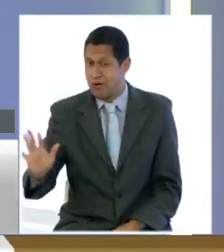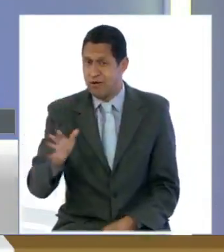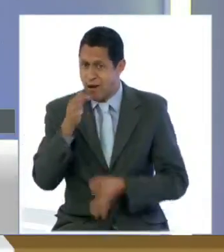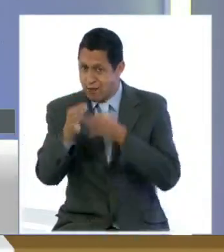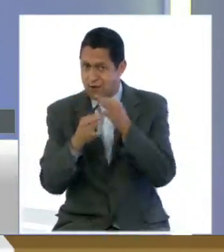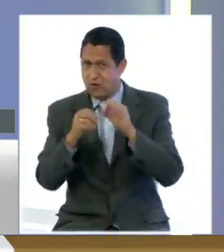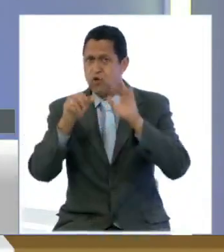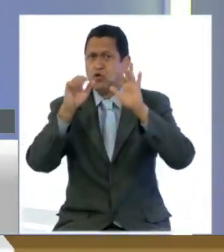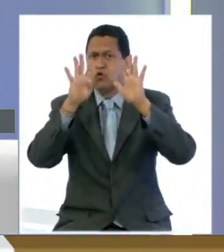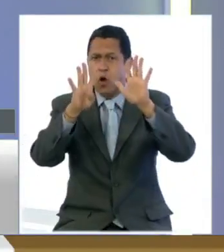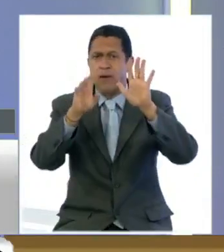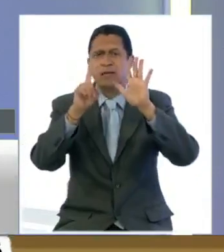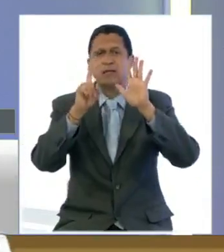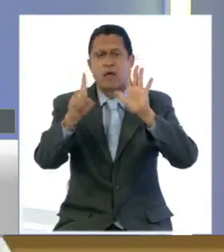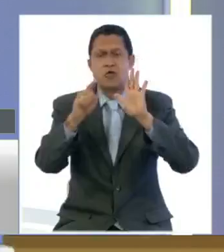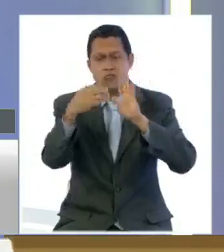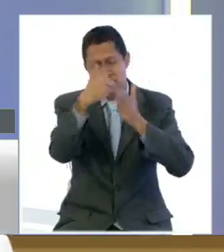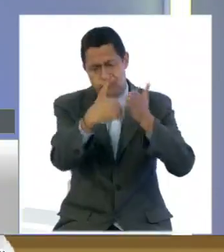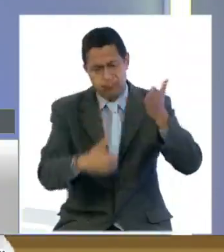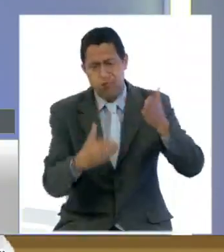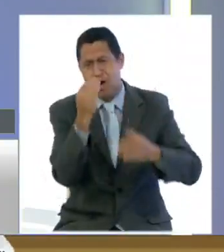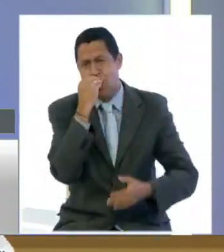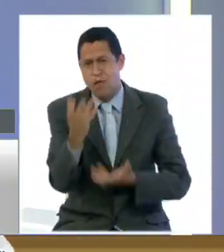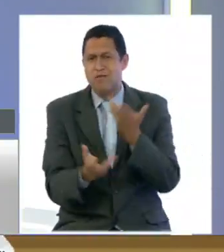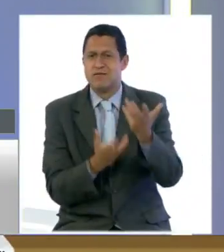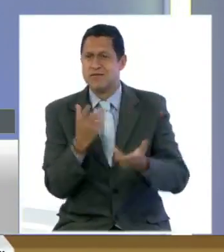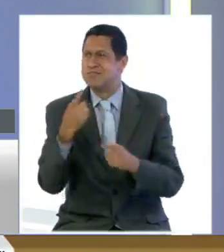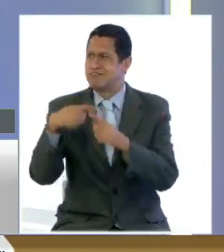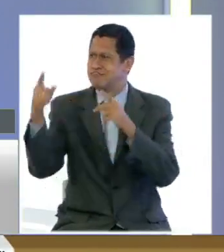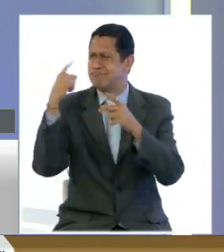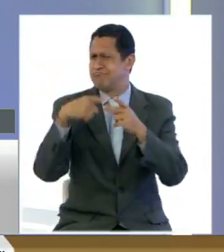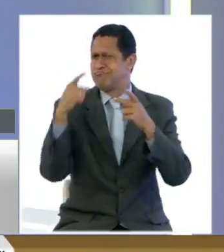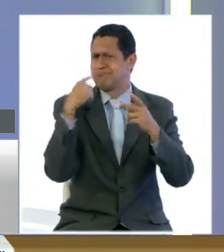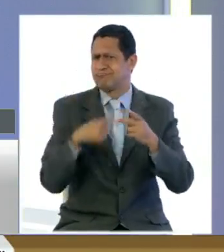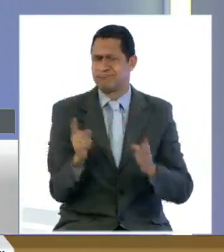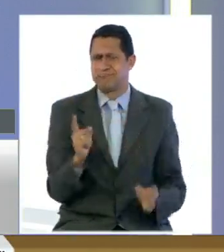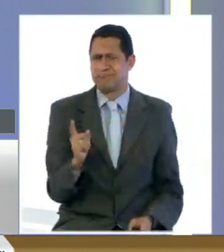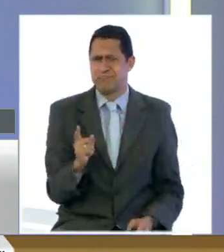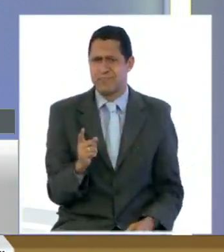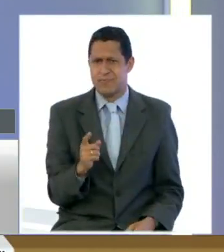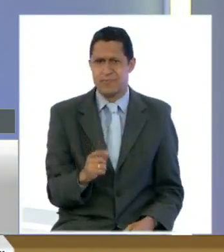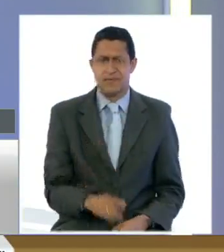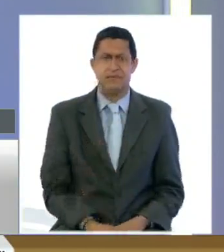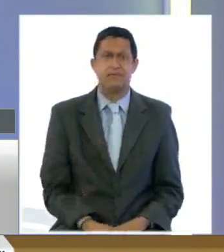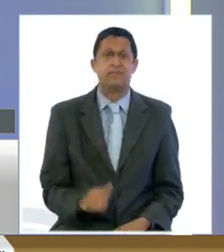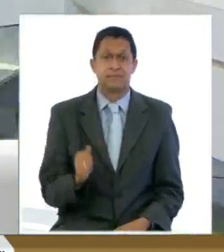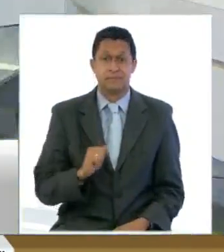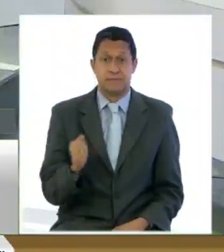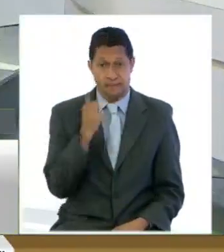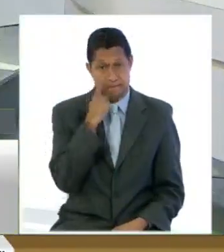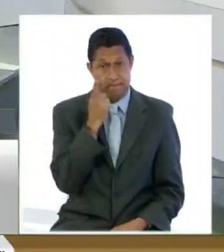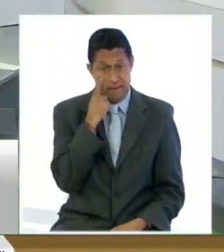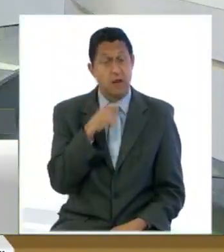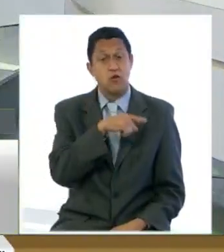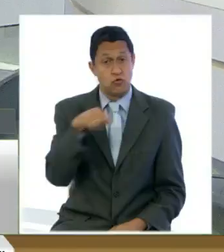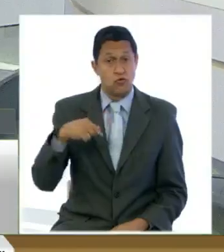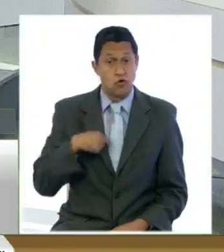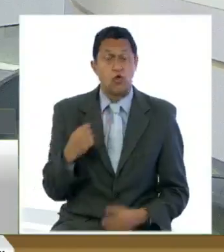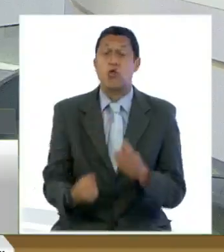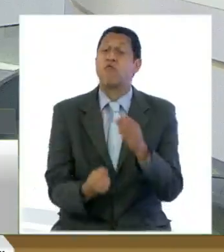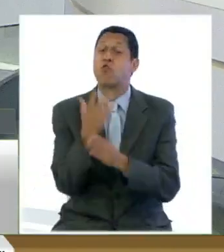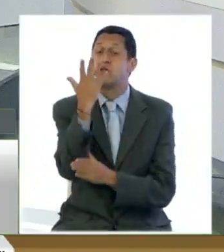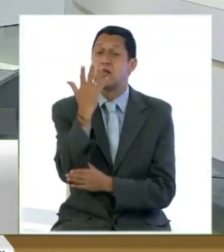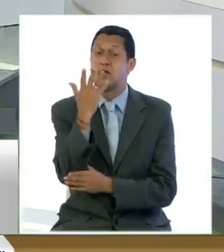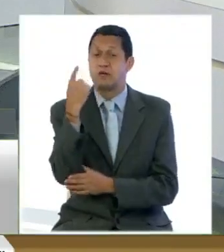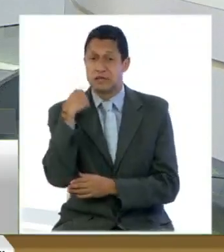esto, 91 recetas específicamente, bastante variadas, para lo que serían los celíacos. Fíjate que nosotros como fundación